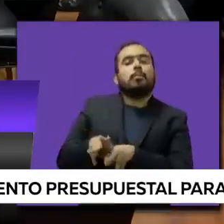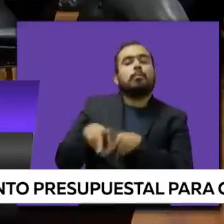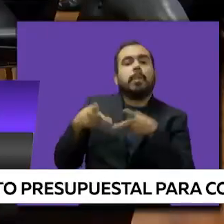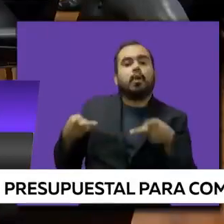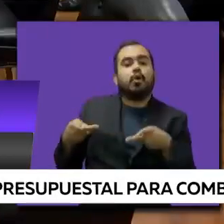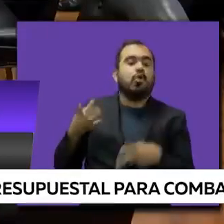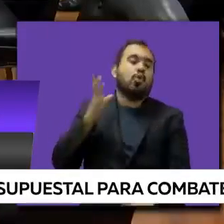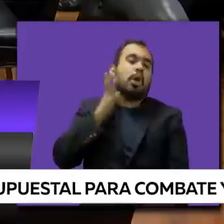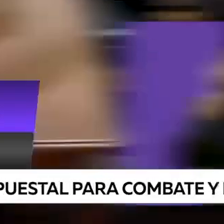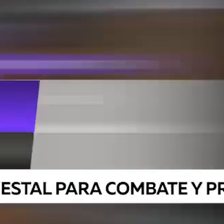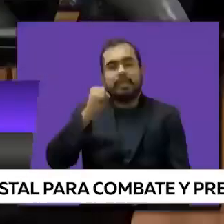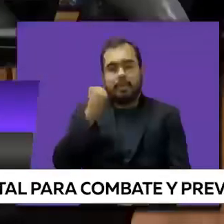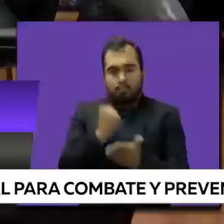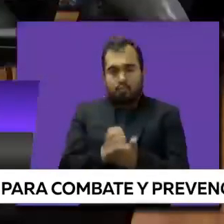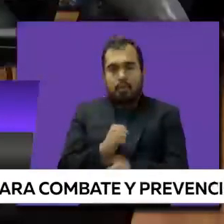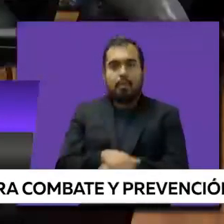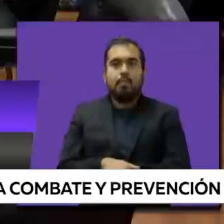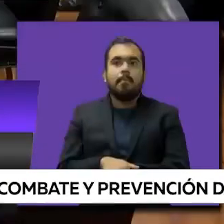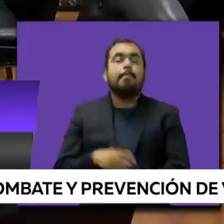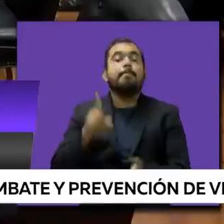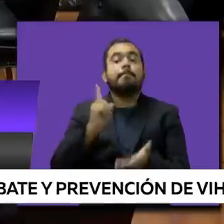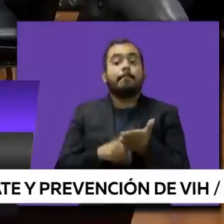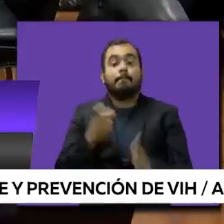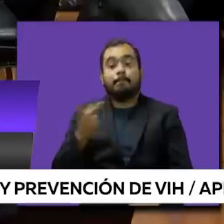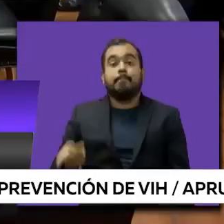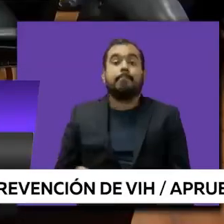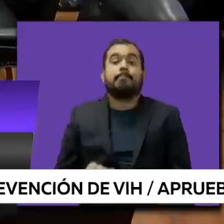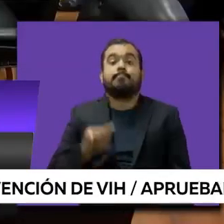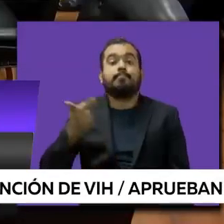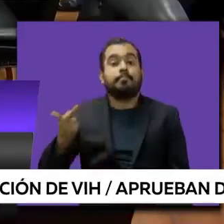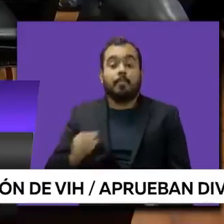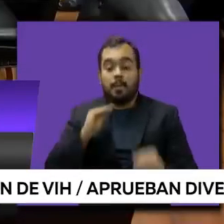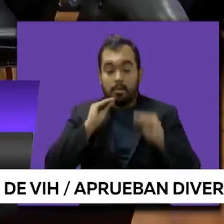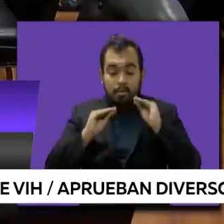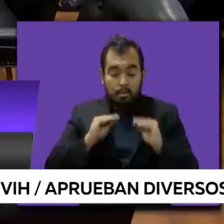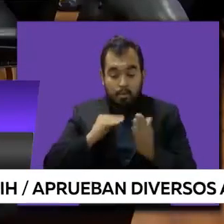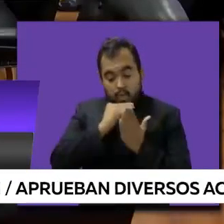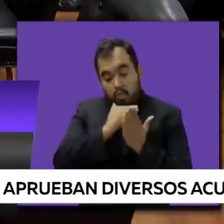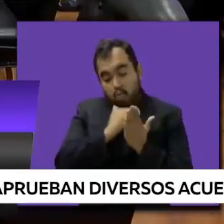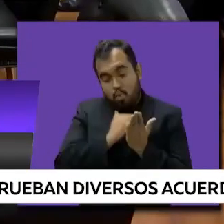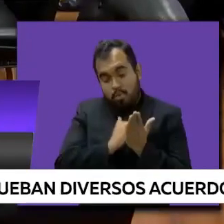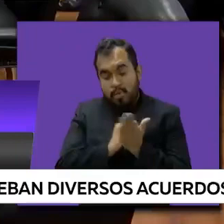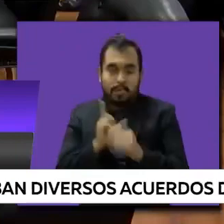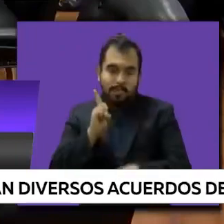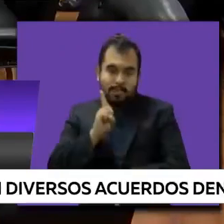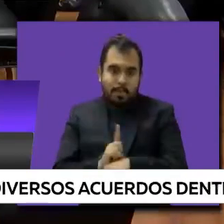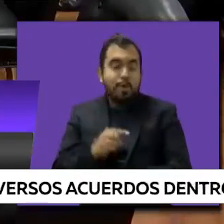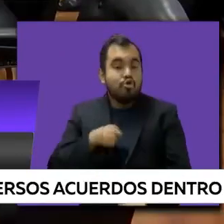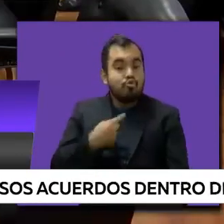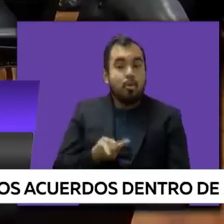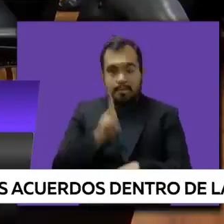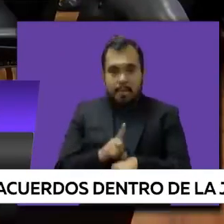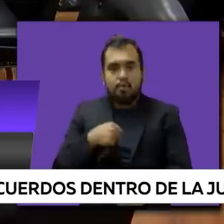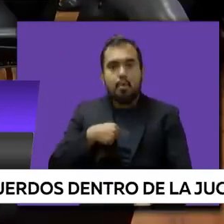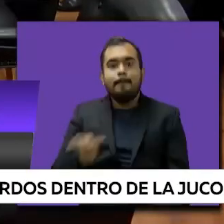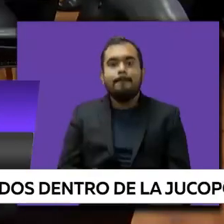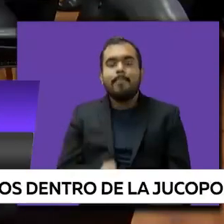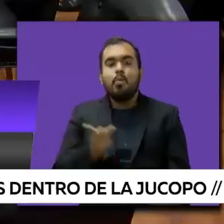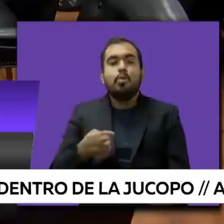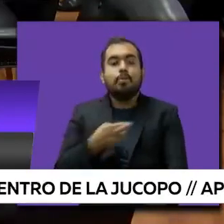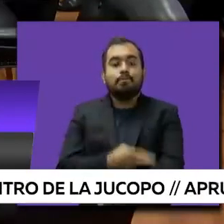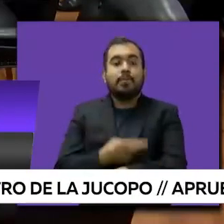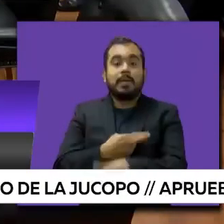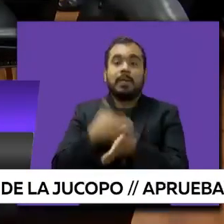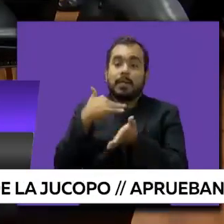comunicaciones recibidas, también avalaron con fundamento en los artículos 3, 5 y demás relativos aplicables de la Ley para los Servidores Públicos del Estado